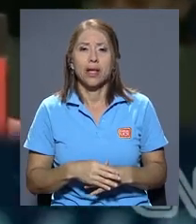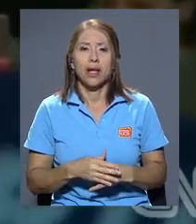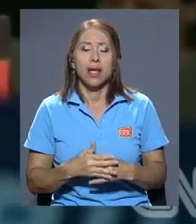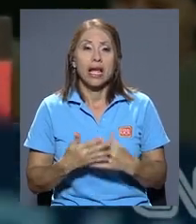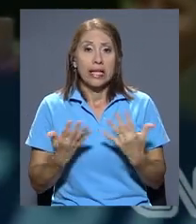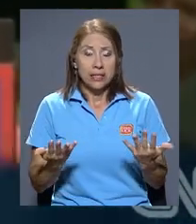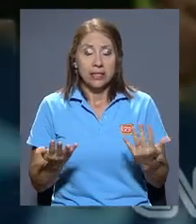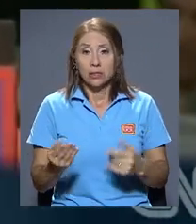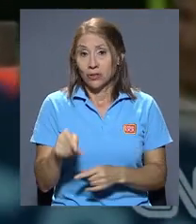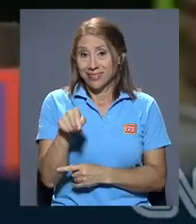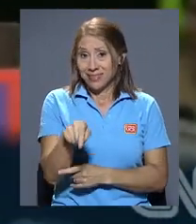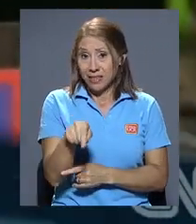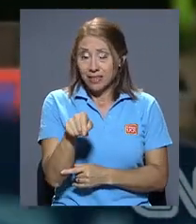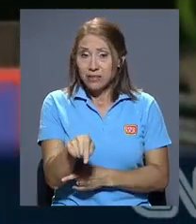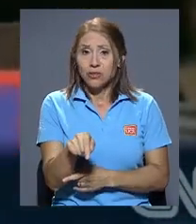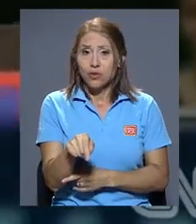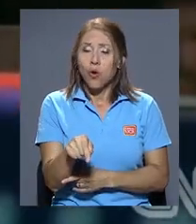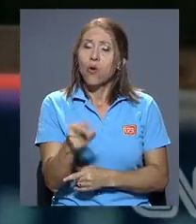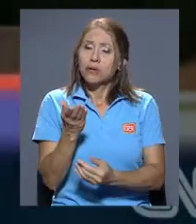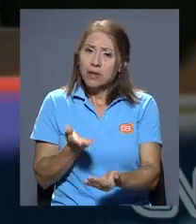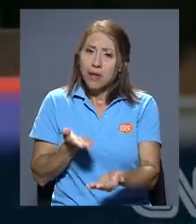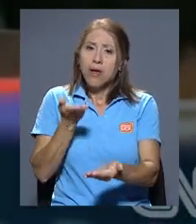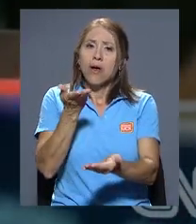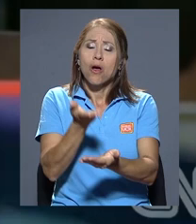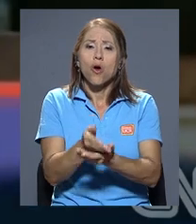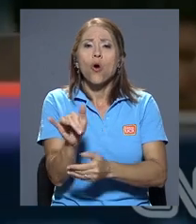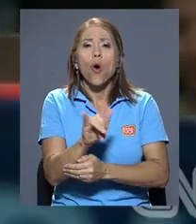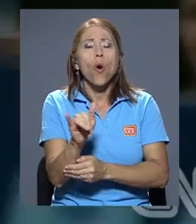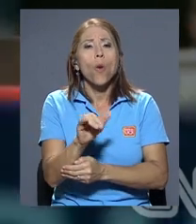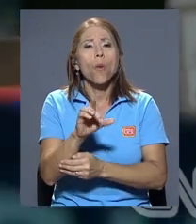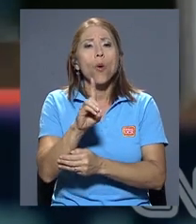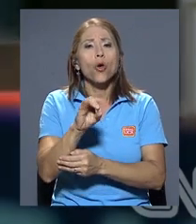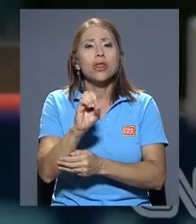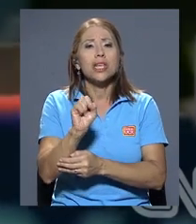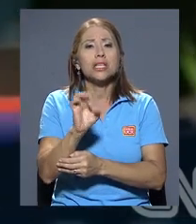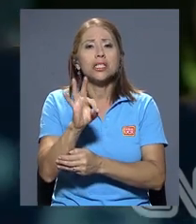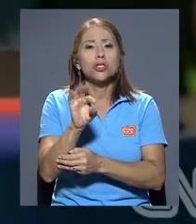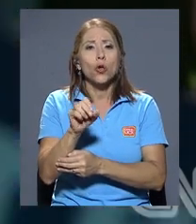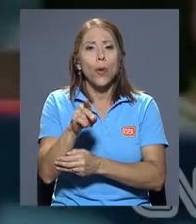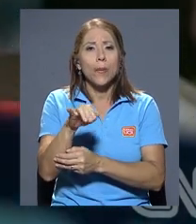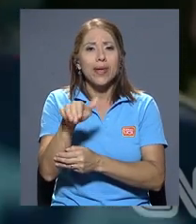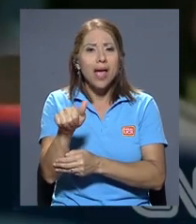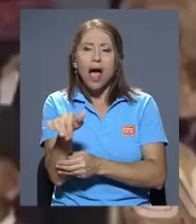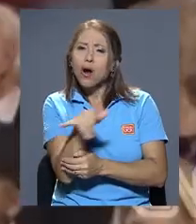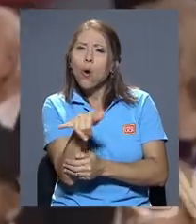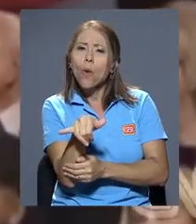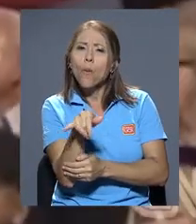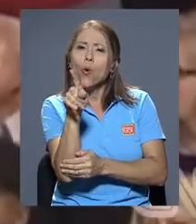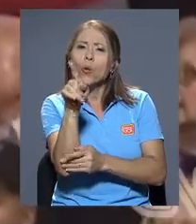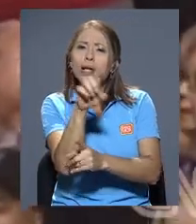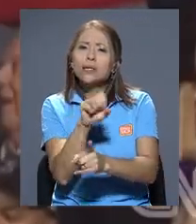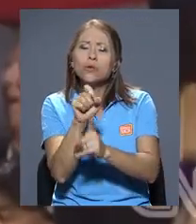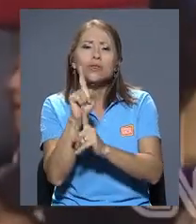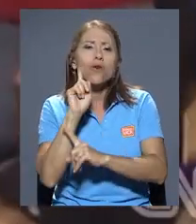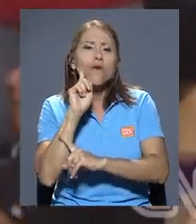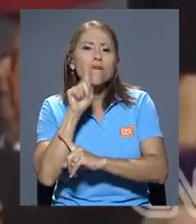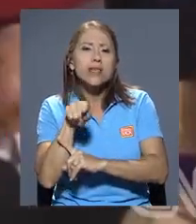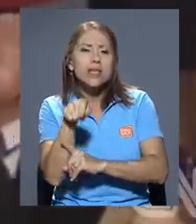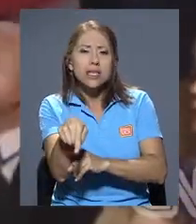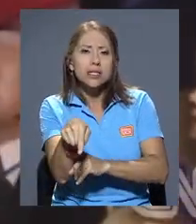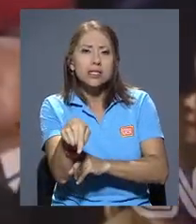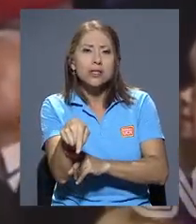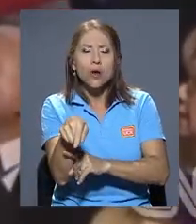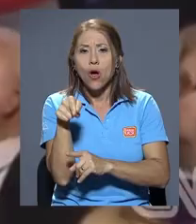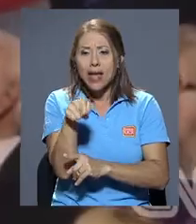Entonces, esto fue planteado como una distopía, fue planteado como un panorama ficticio alimentado de lo que